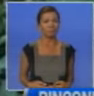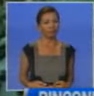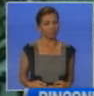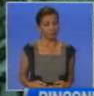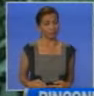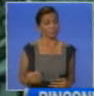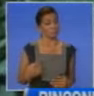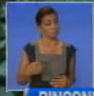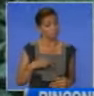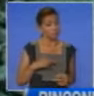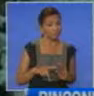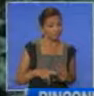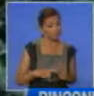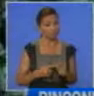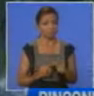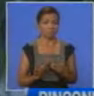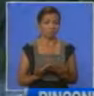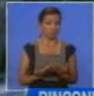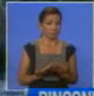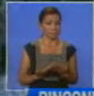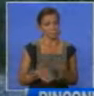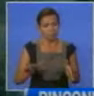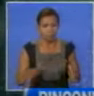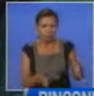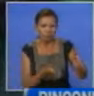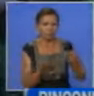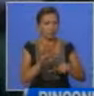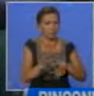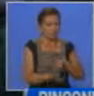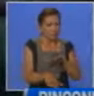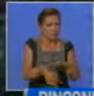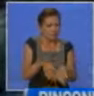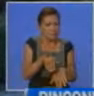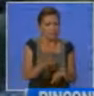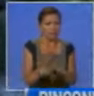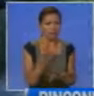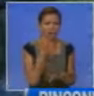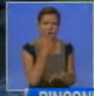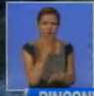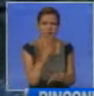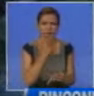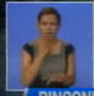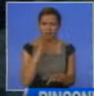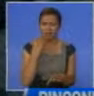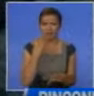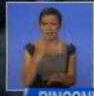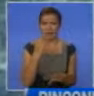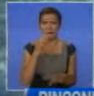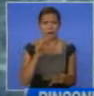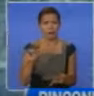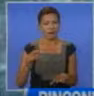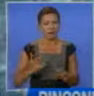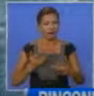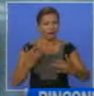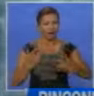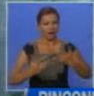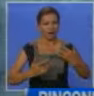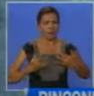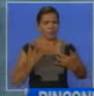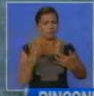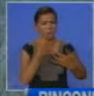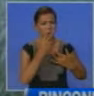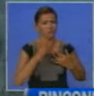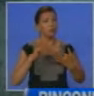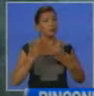Emprendemos un viaje emocionante por caminos reales de lo mágico y maravilloso de la naturaleza viva que cobija a esta tierra